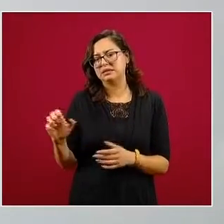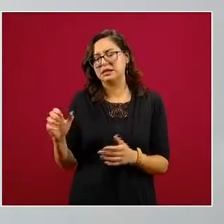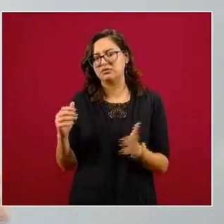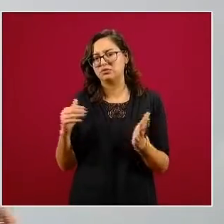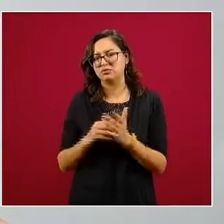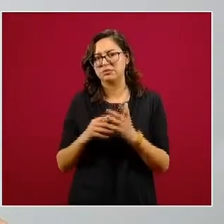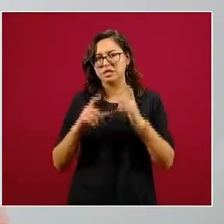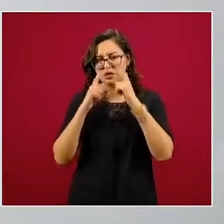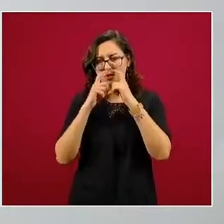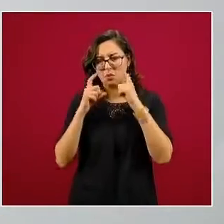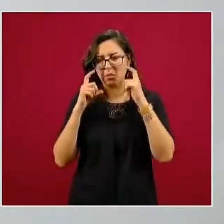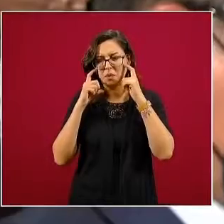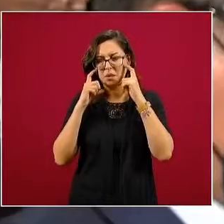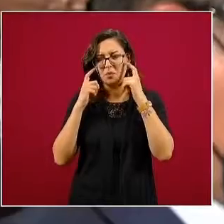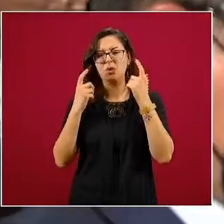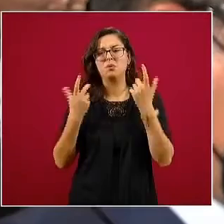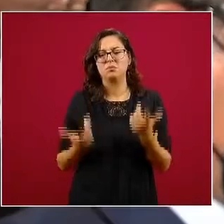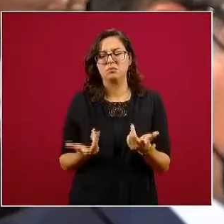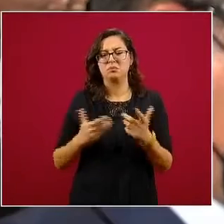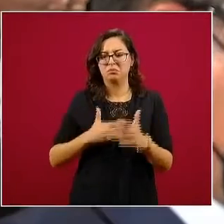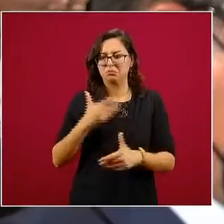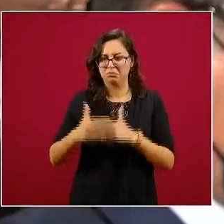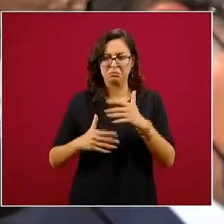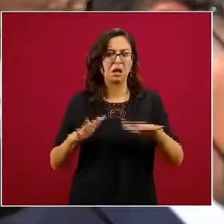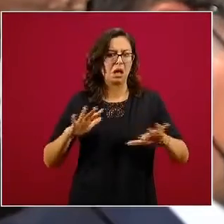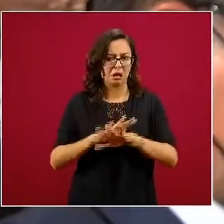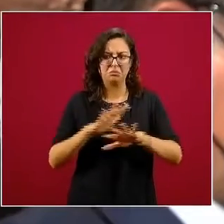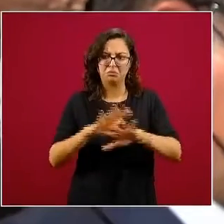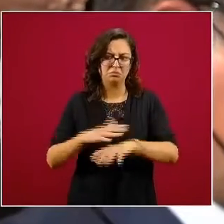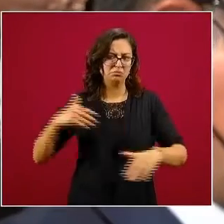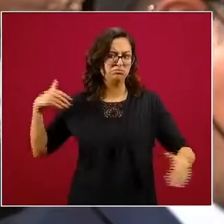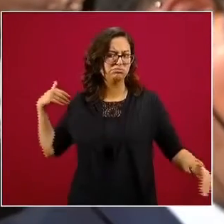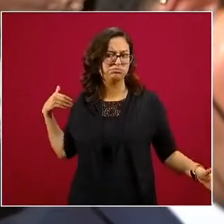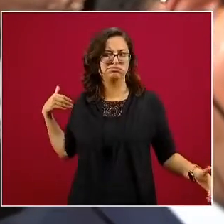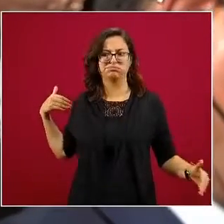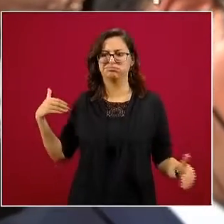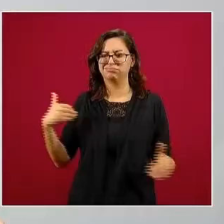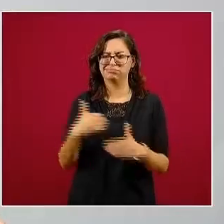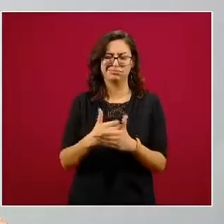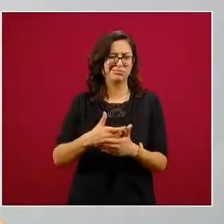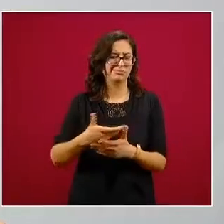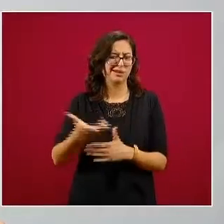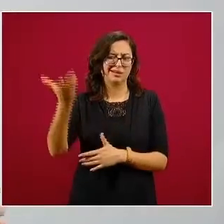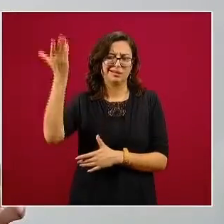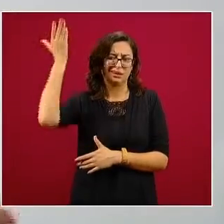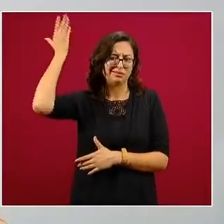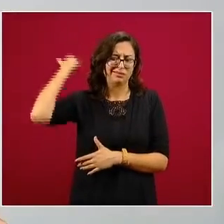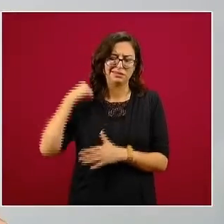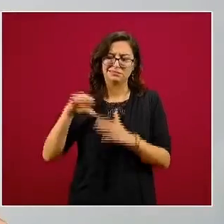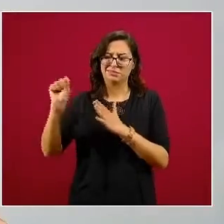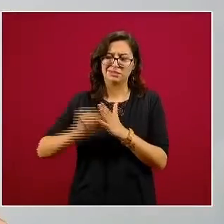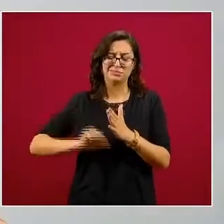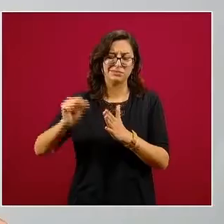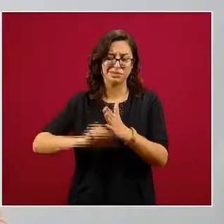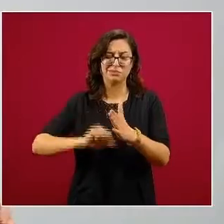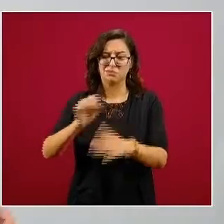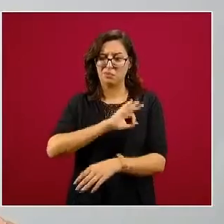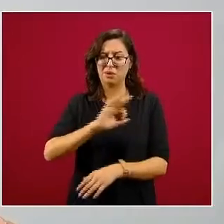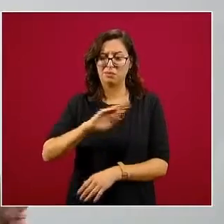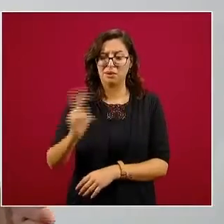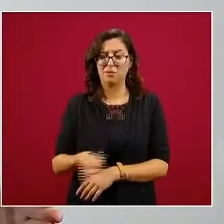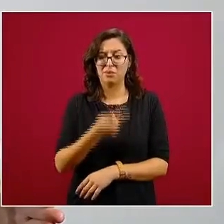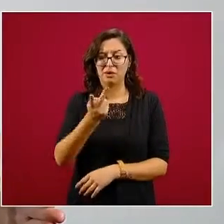apoyando 24 horas al día, los 7 días a la semana, para asesorar por una vía remota de telesalud, de